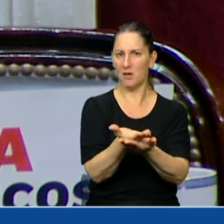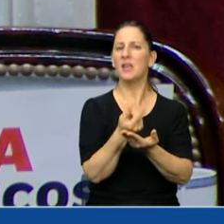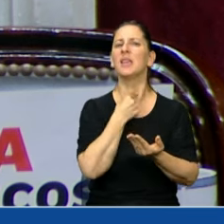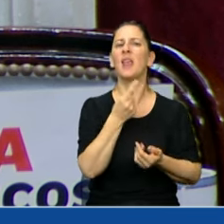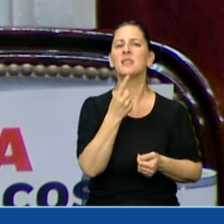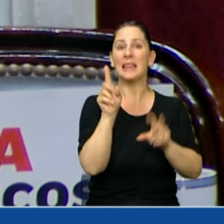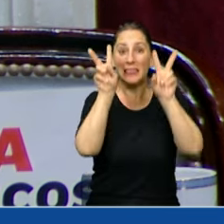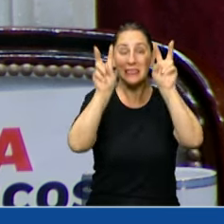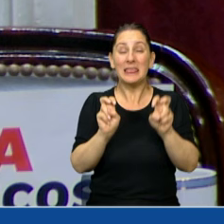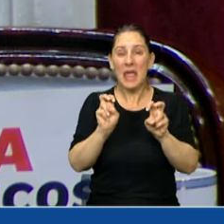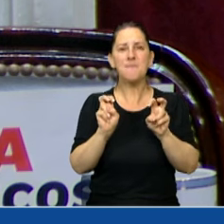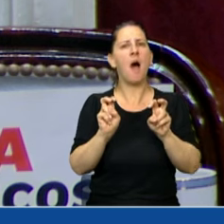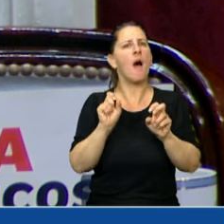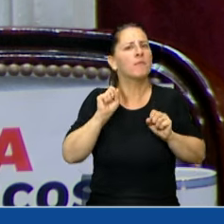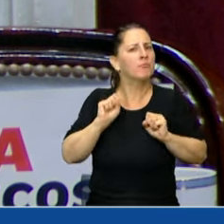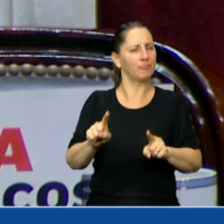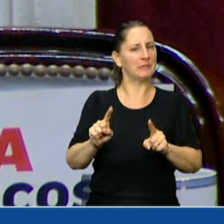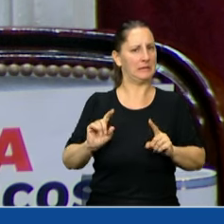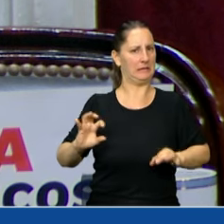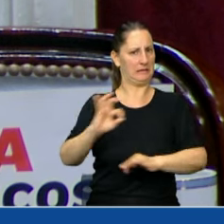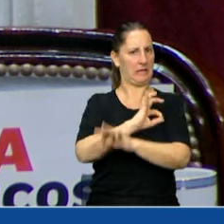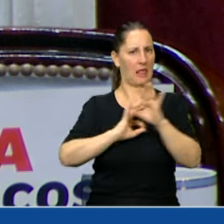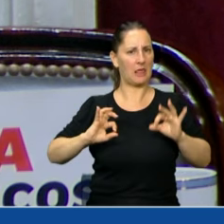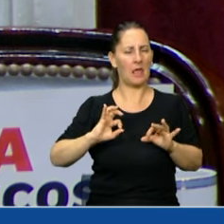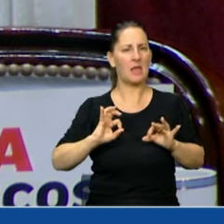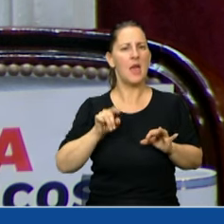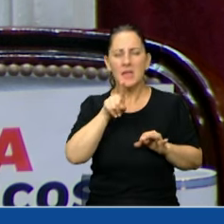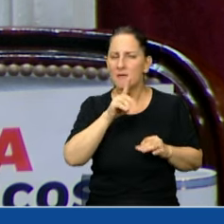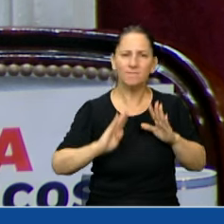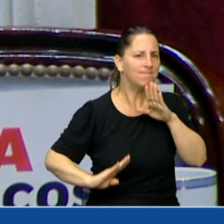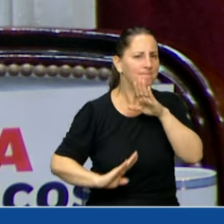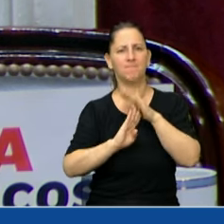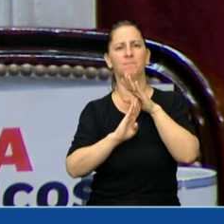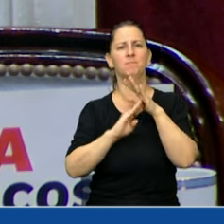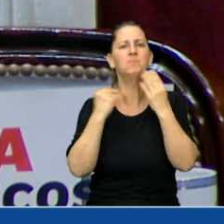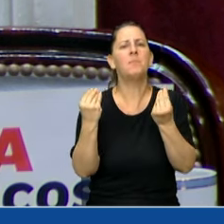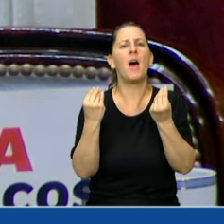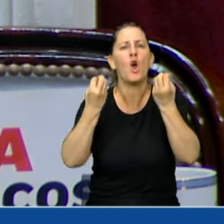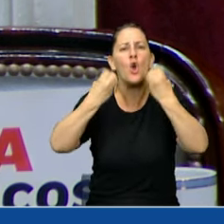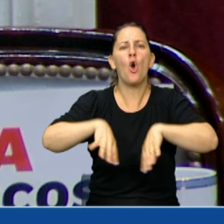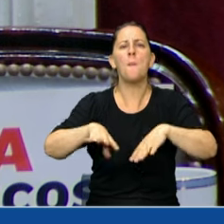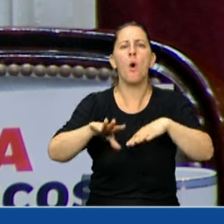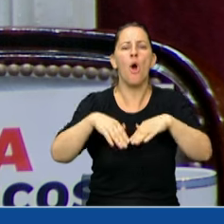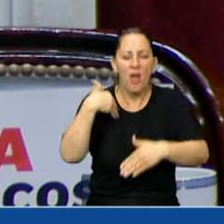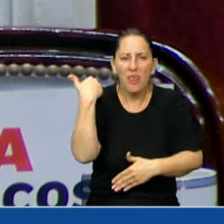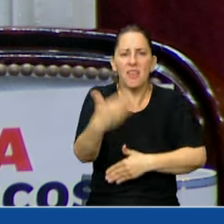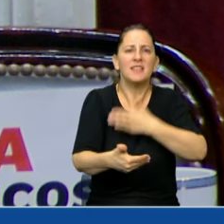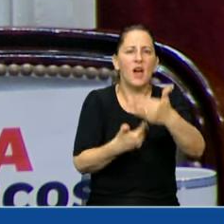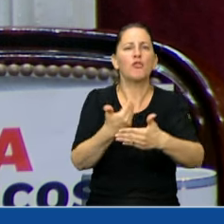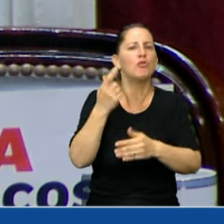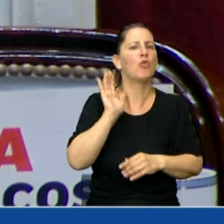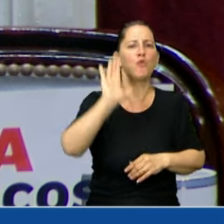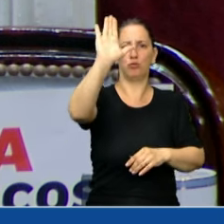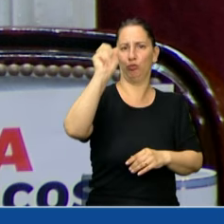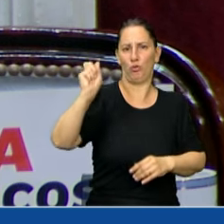presencia de un tema que es estratégico y determinante para Cómo se aborda determinante para el desarrollo y el futuro